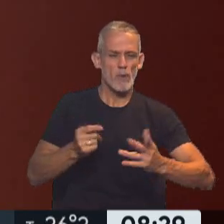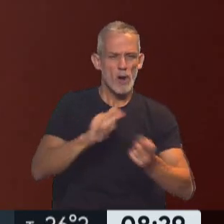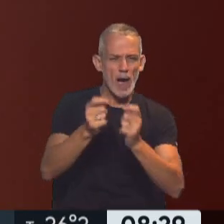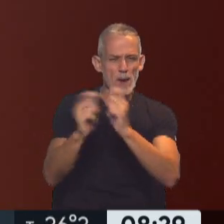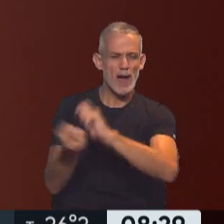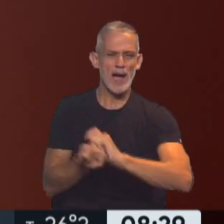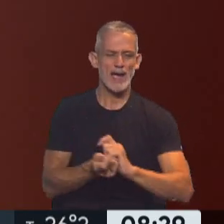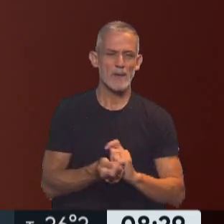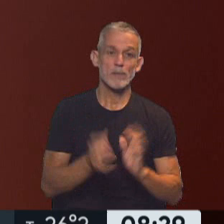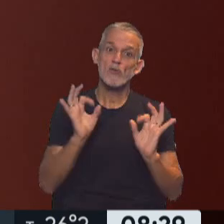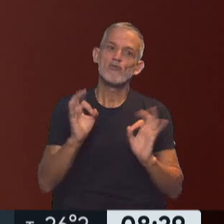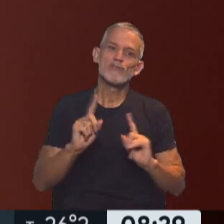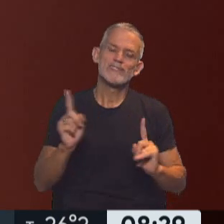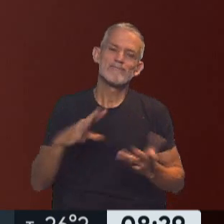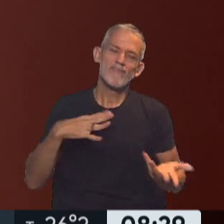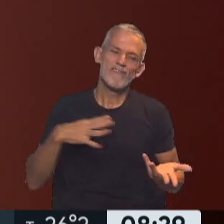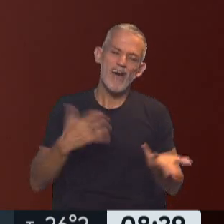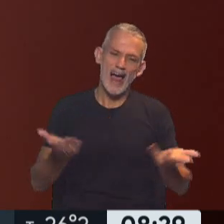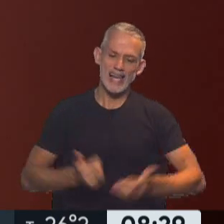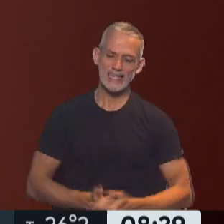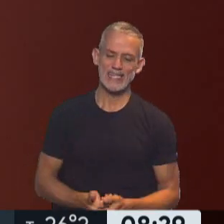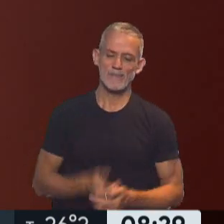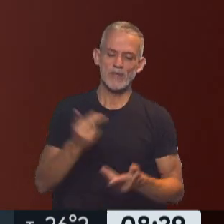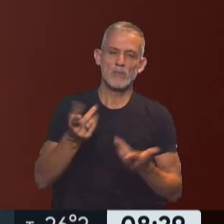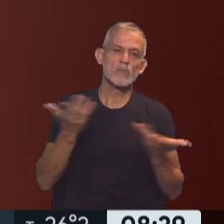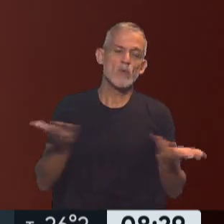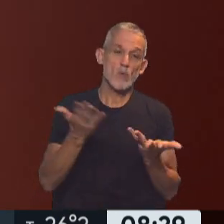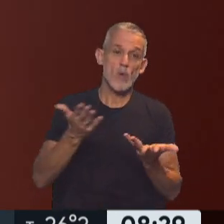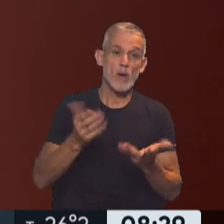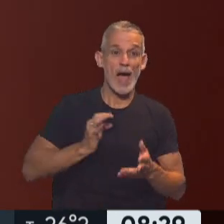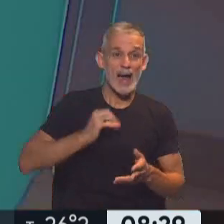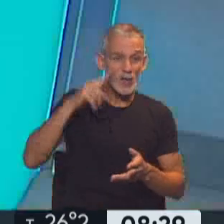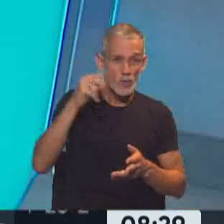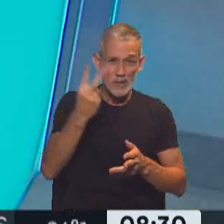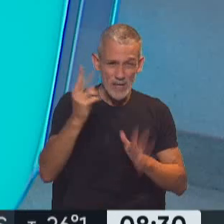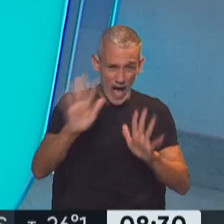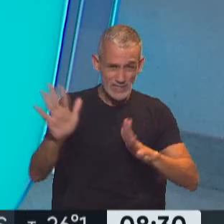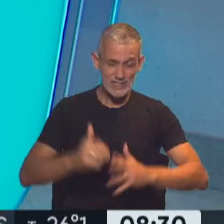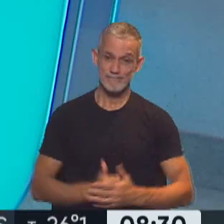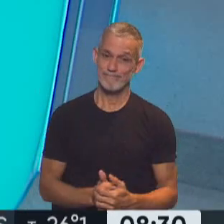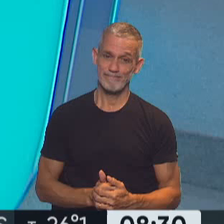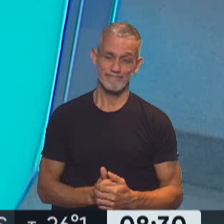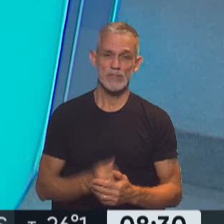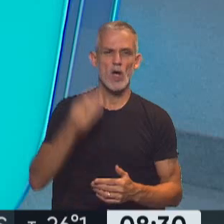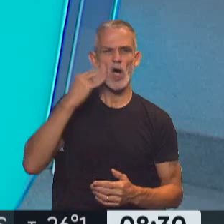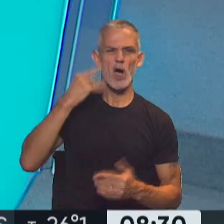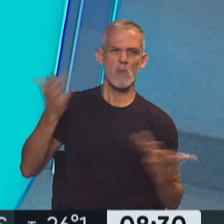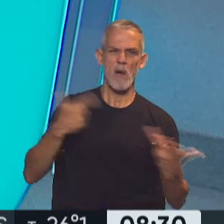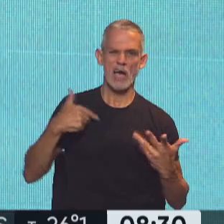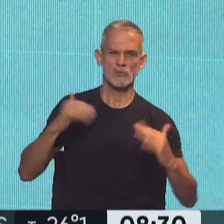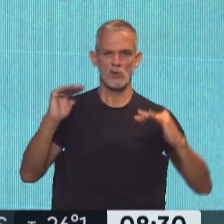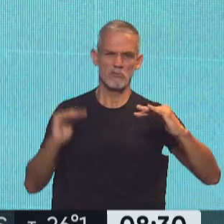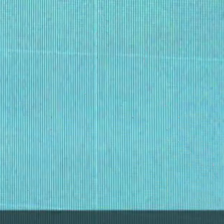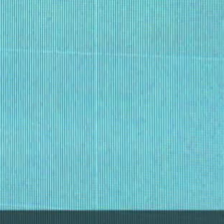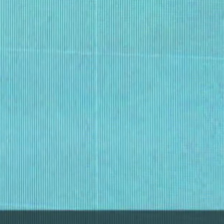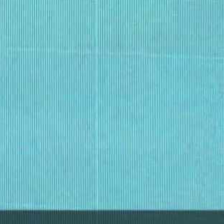no basta, porque si no, no tendríamos estos casos ya en el año 2022. Claro, el macho amenazado si tengo una mina que